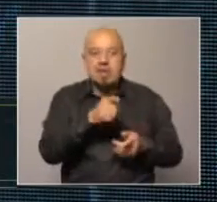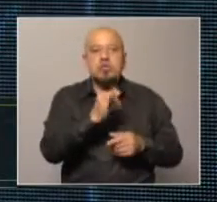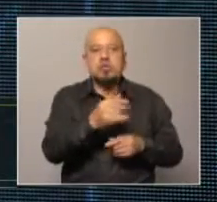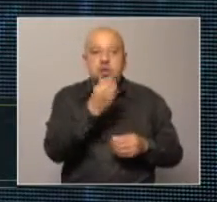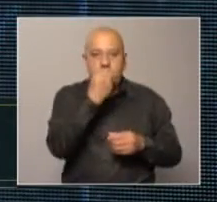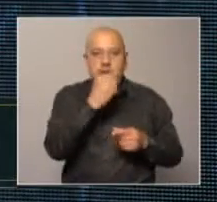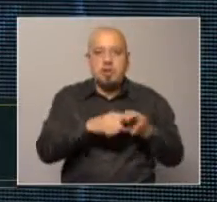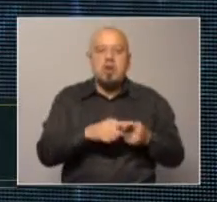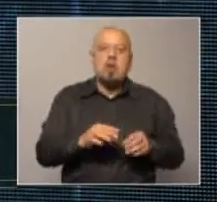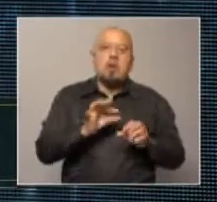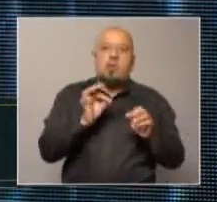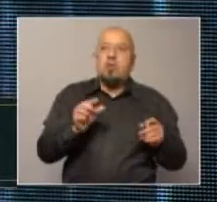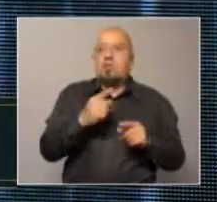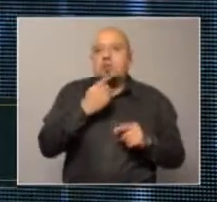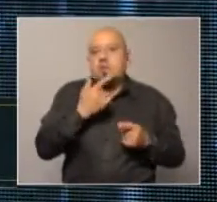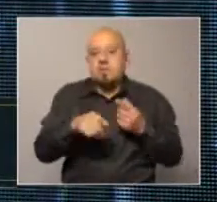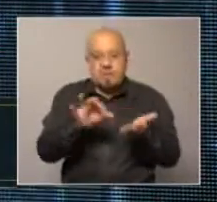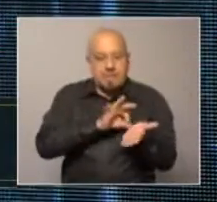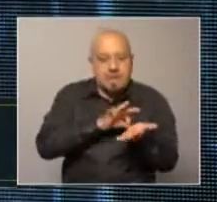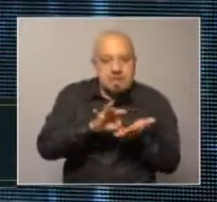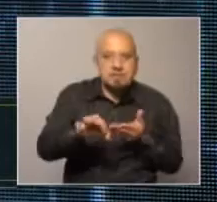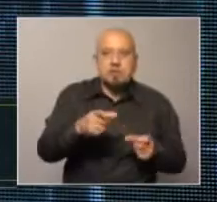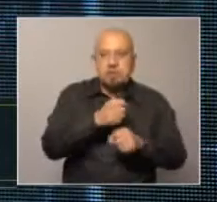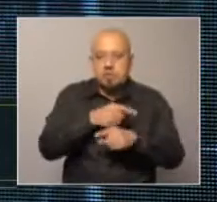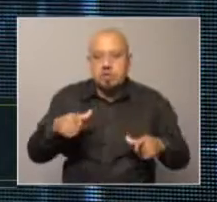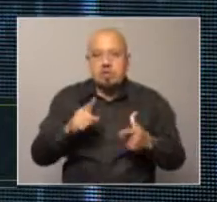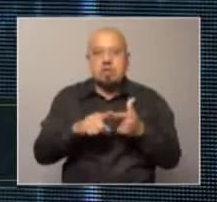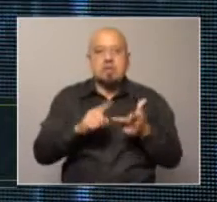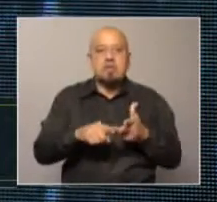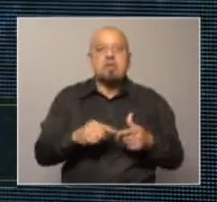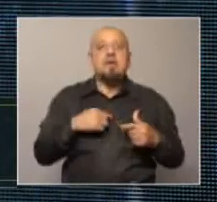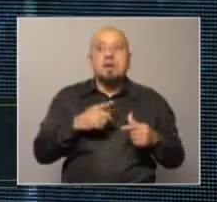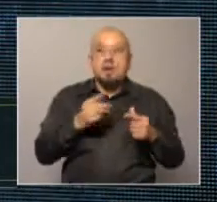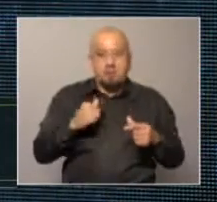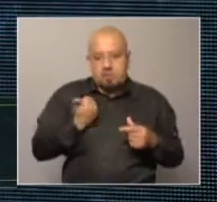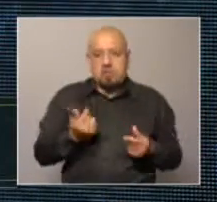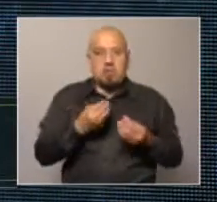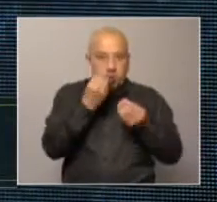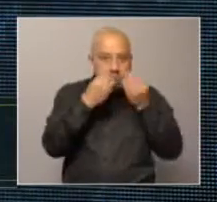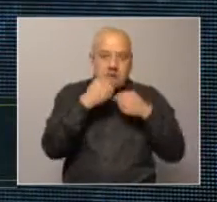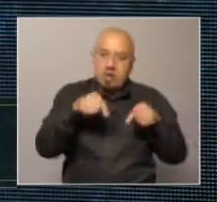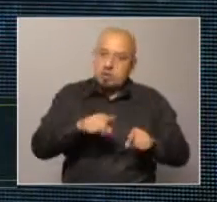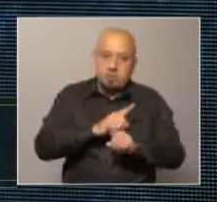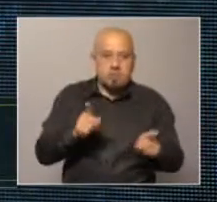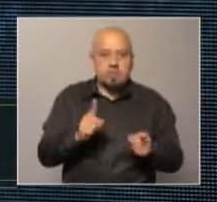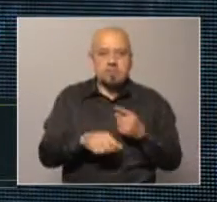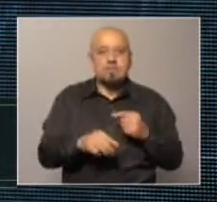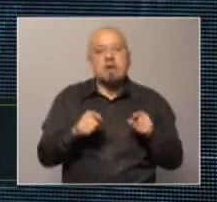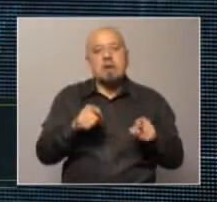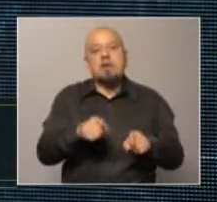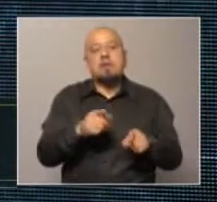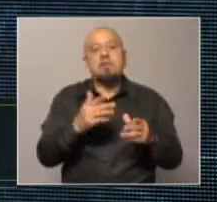menos horas o el servicio de limpieza, etcétera, uh-huh. que estaba siendo beneficiario de esa alimentación, ya no lo sería más. Por ahí se